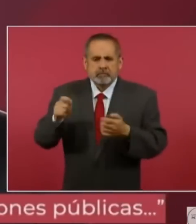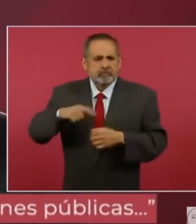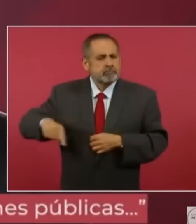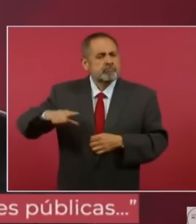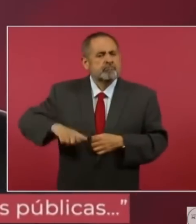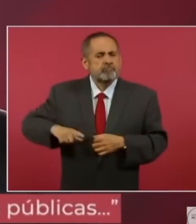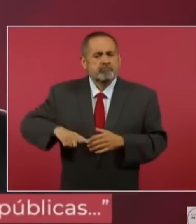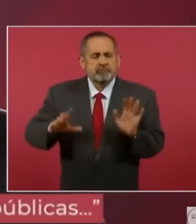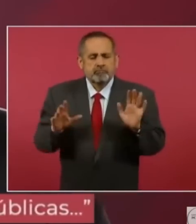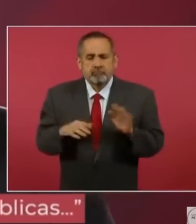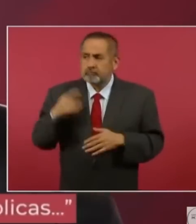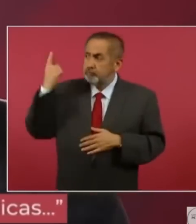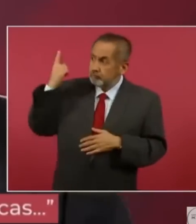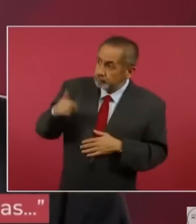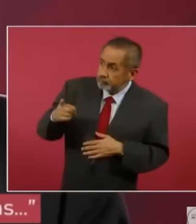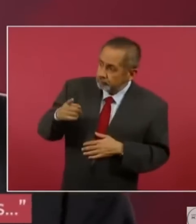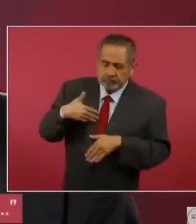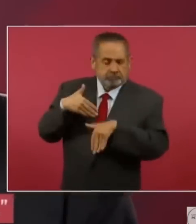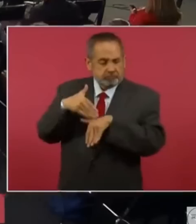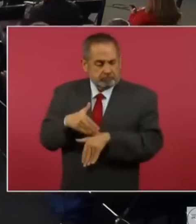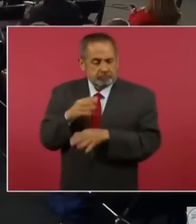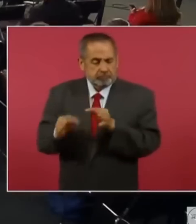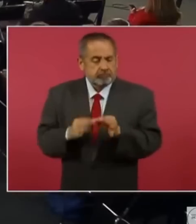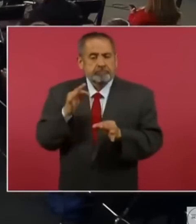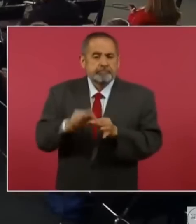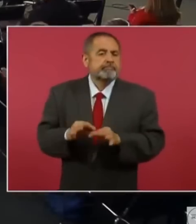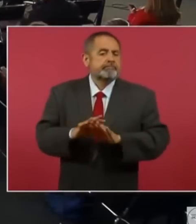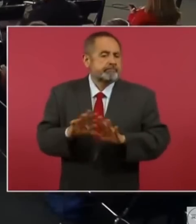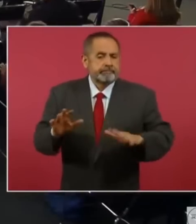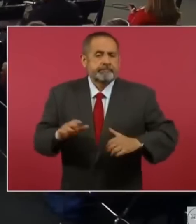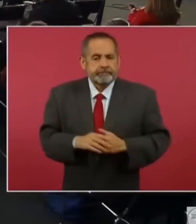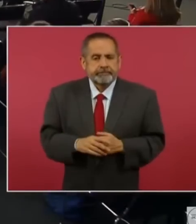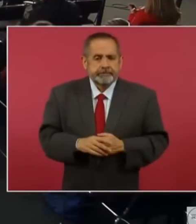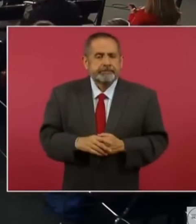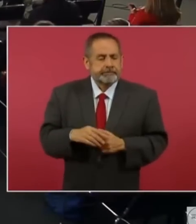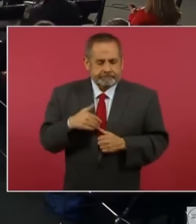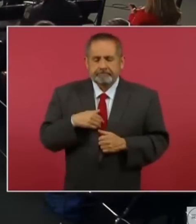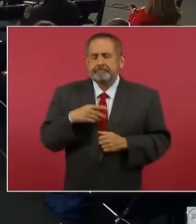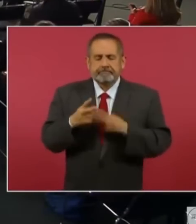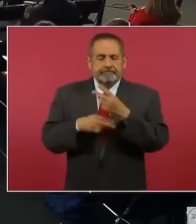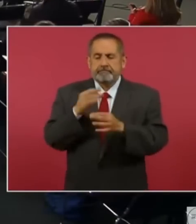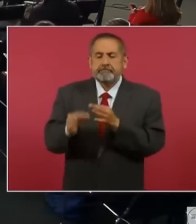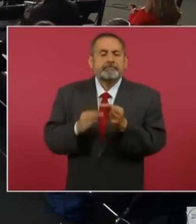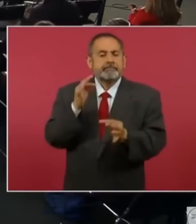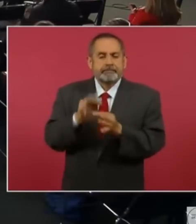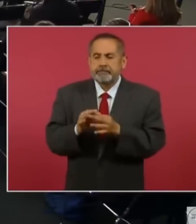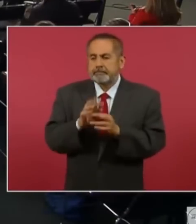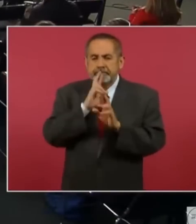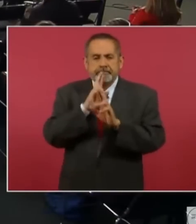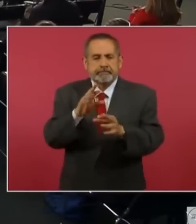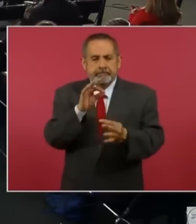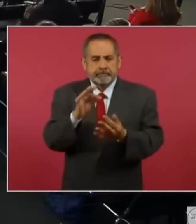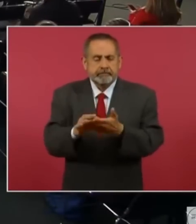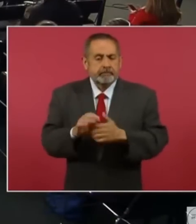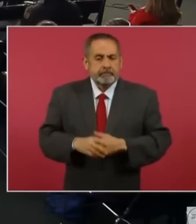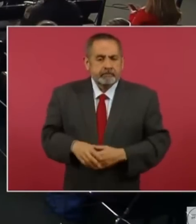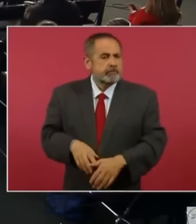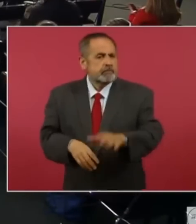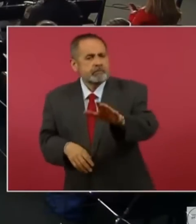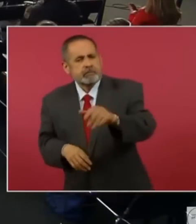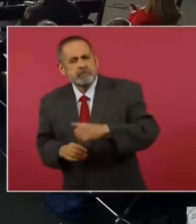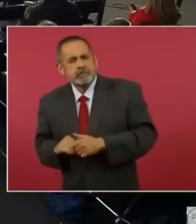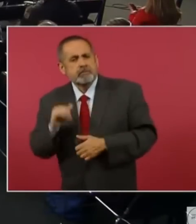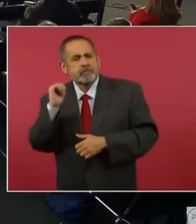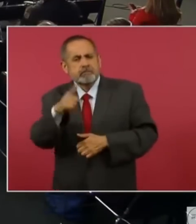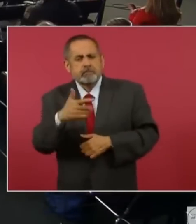y esa es la instrucción que el presidente de la República me ha dado y yo voy a cumplir estrictamente con eso. ¿No ha habido ni siquiera un llamado de